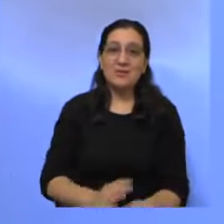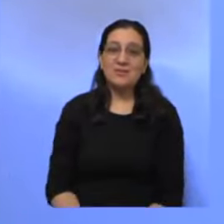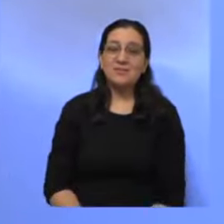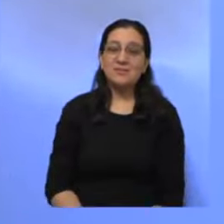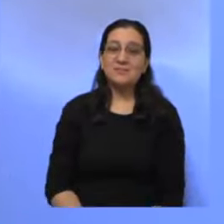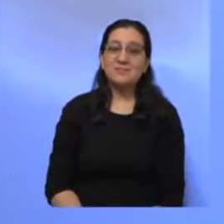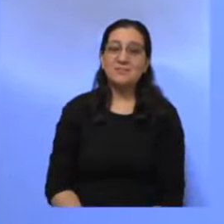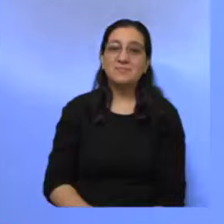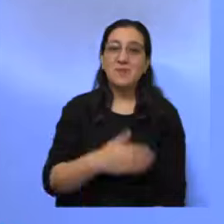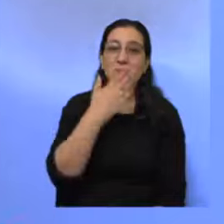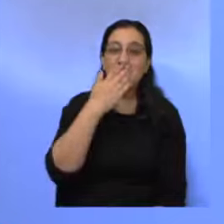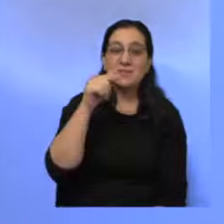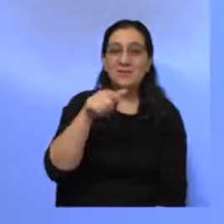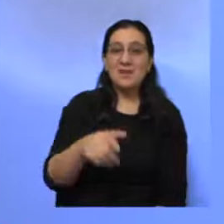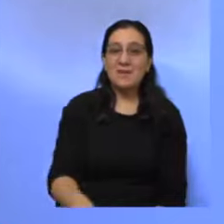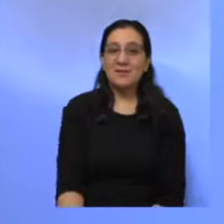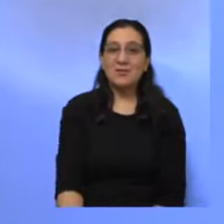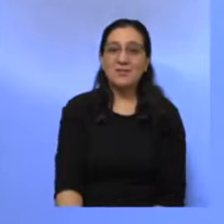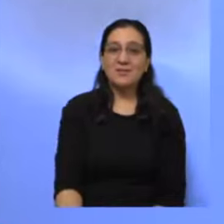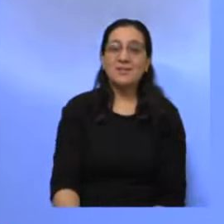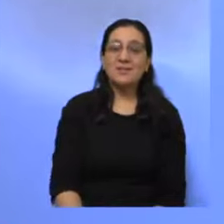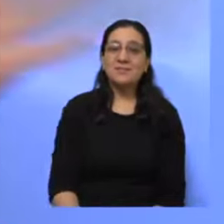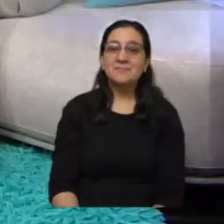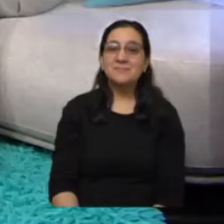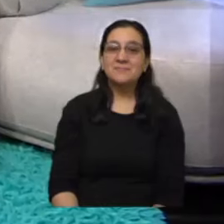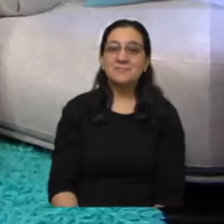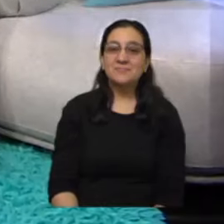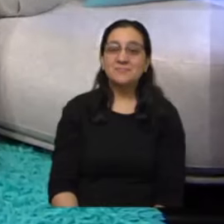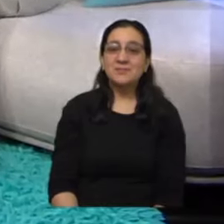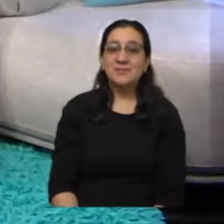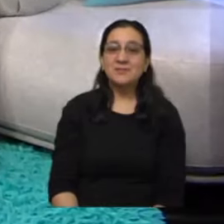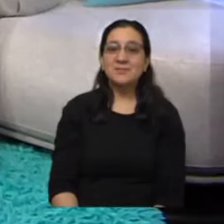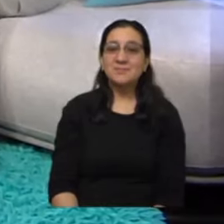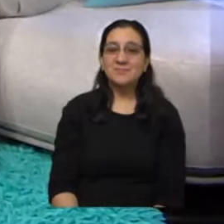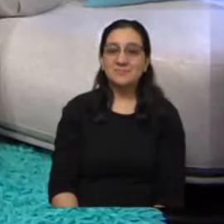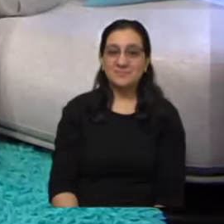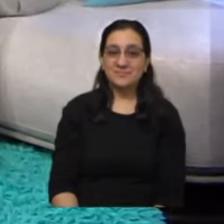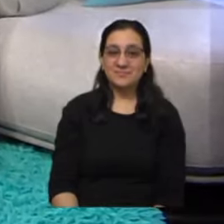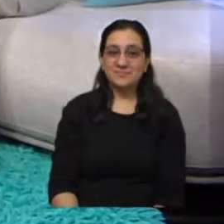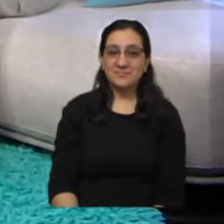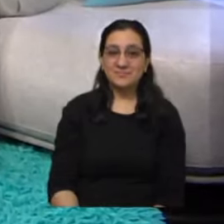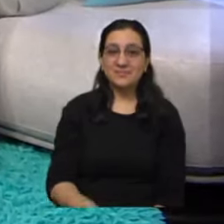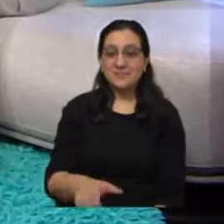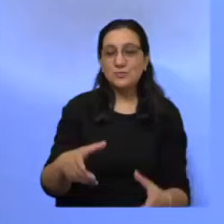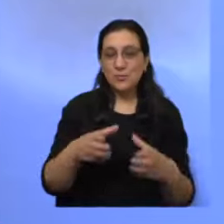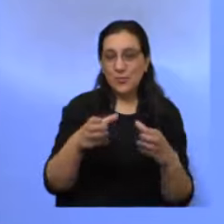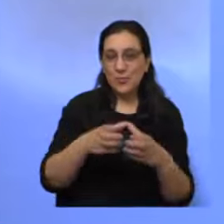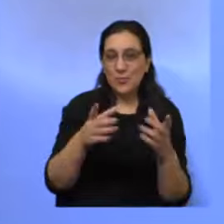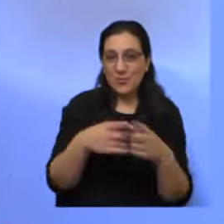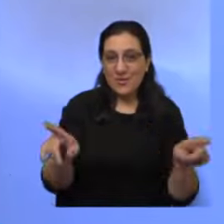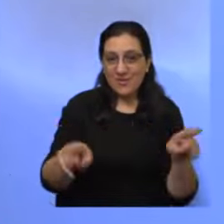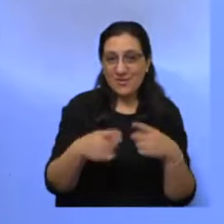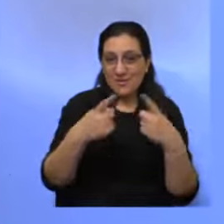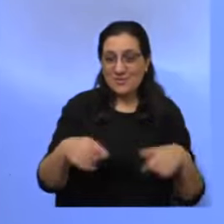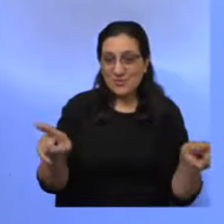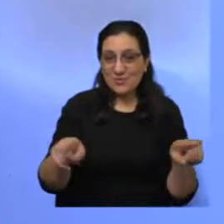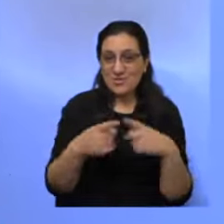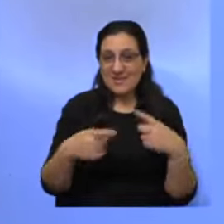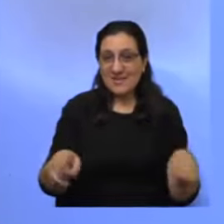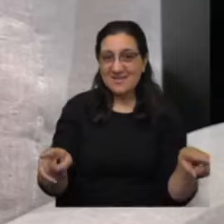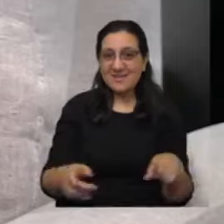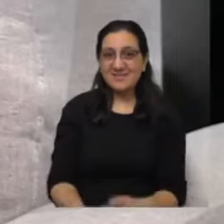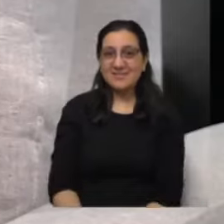bueno, un beso para ella. Me dijo, comentar el show. Espectacular el show. Espectacular. Qué lindo. Tremendo, es que es una banda, la orquesta de Darío Valdés es tremenda